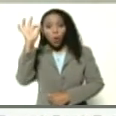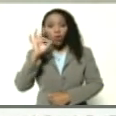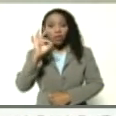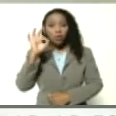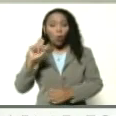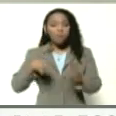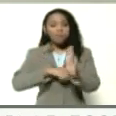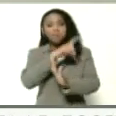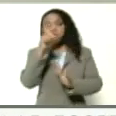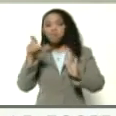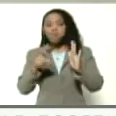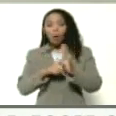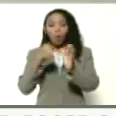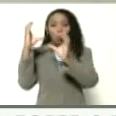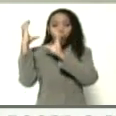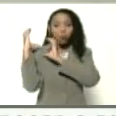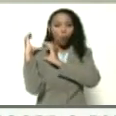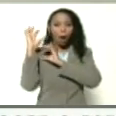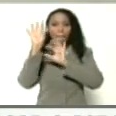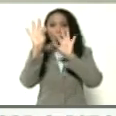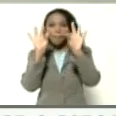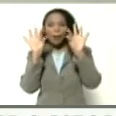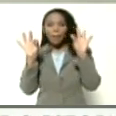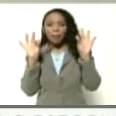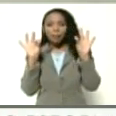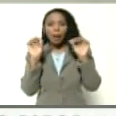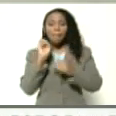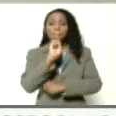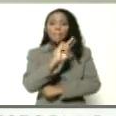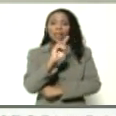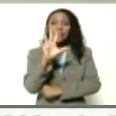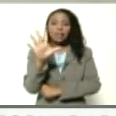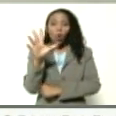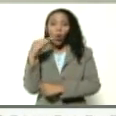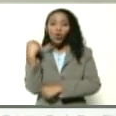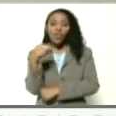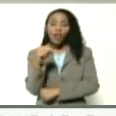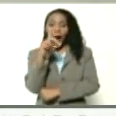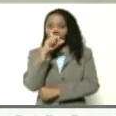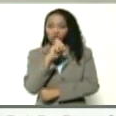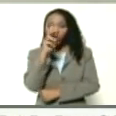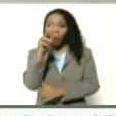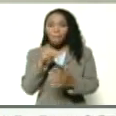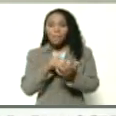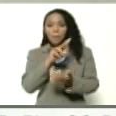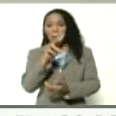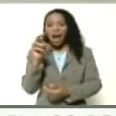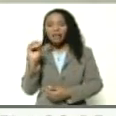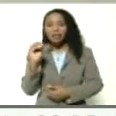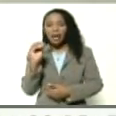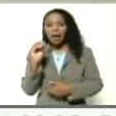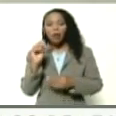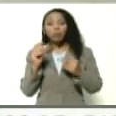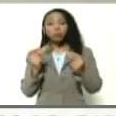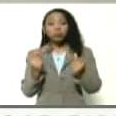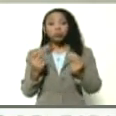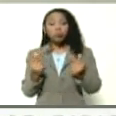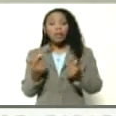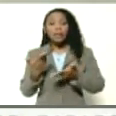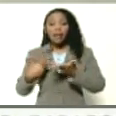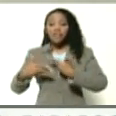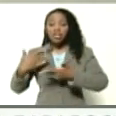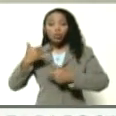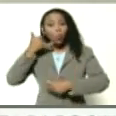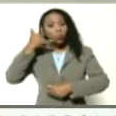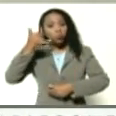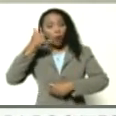la totalidad de los cargos electos. Para el 25 de noviembre del año 2020 se reactivó el servicio